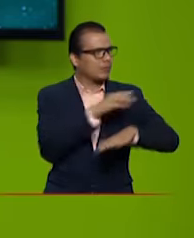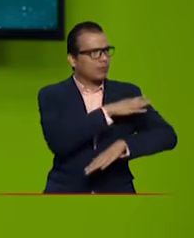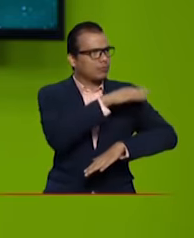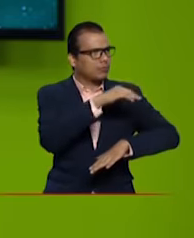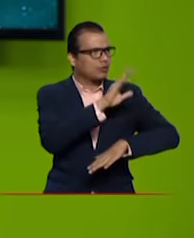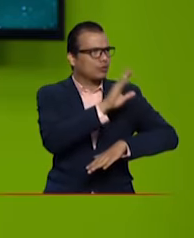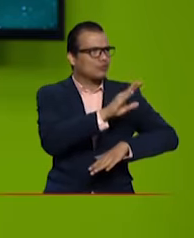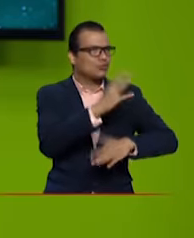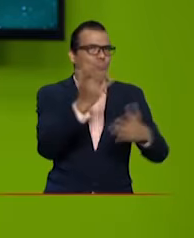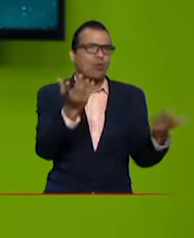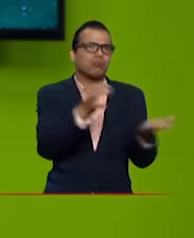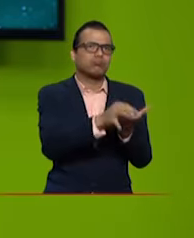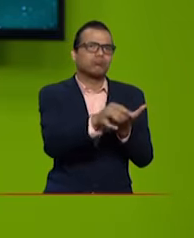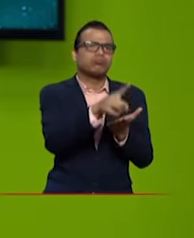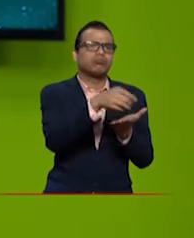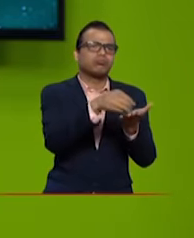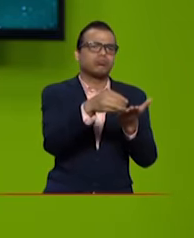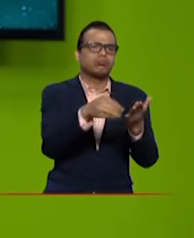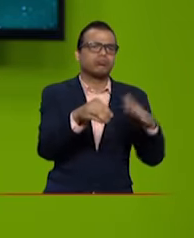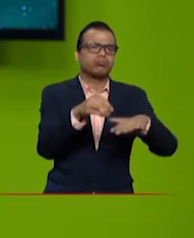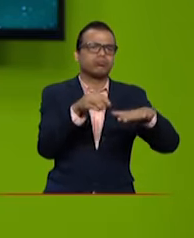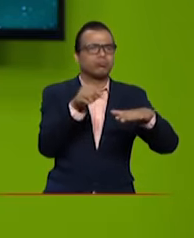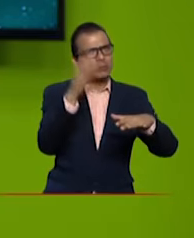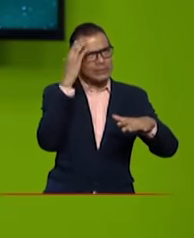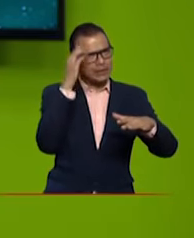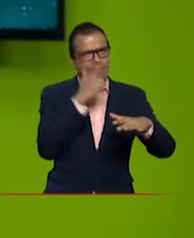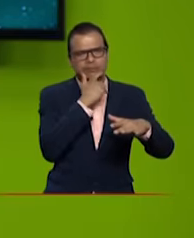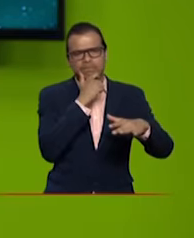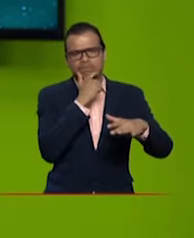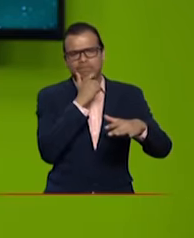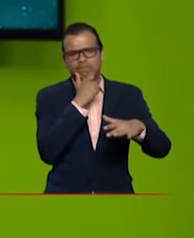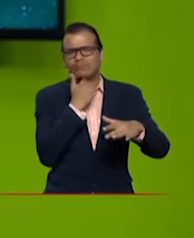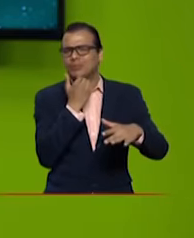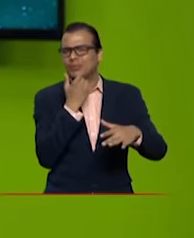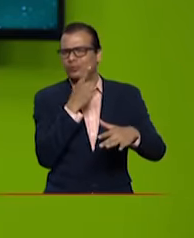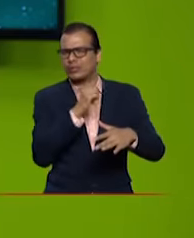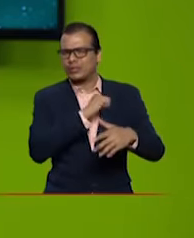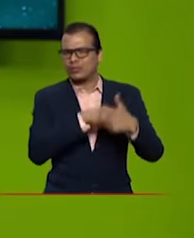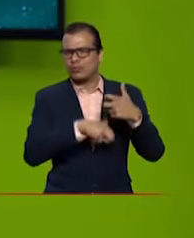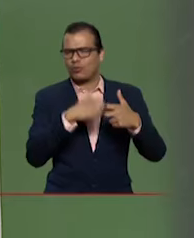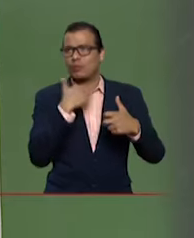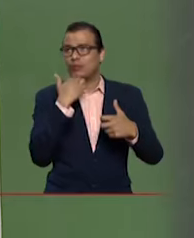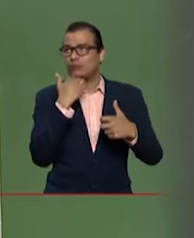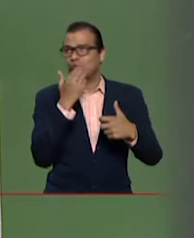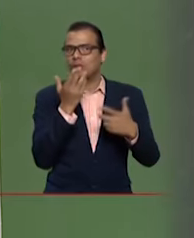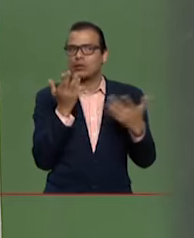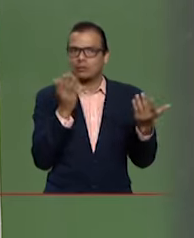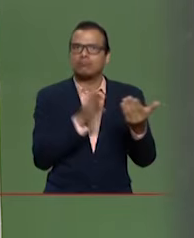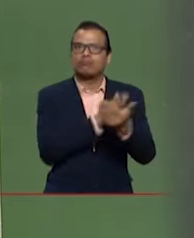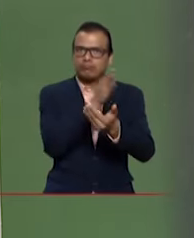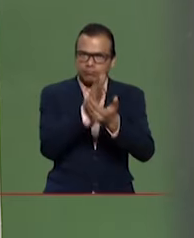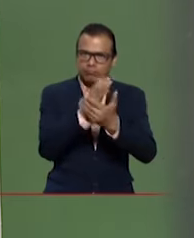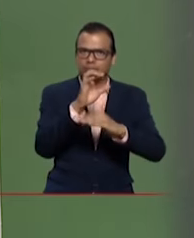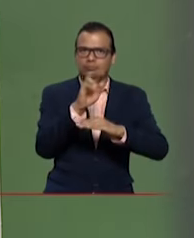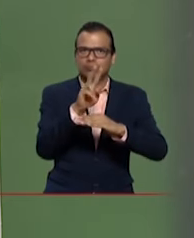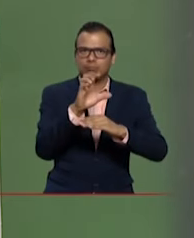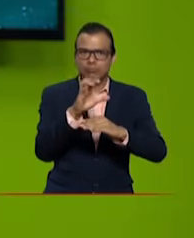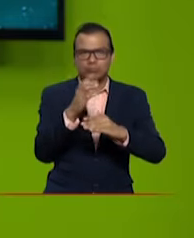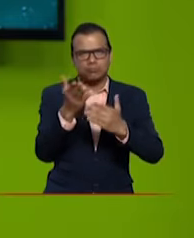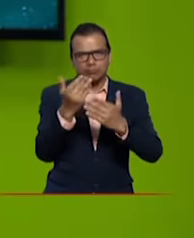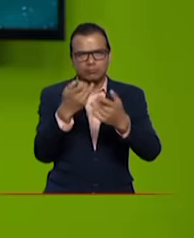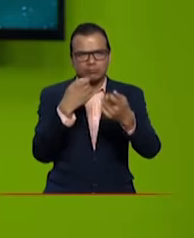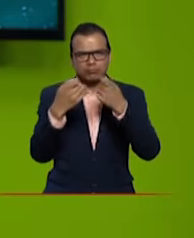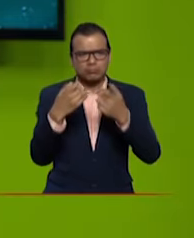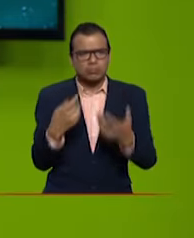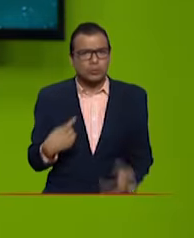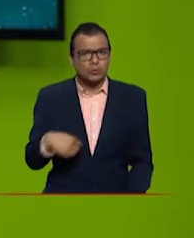cualquier otro predio rural en el departamento que usted considere que puede existir algún tipo de duda, vaya a la corporación. Nosotros no demoramos nada,